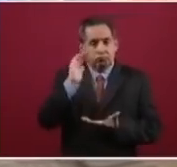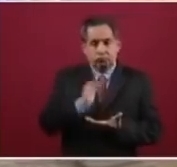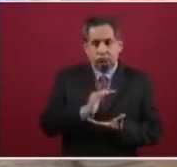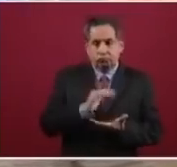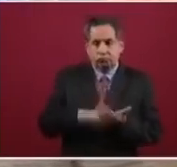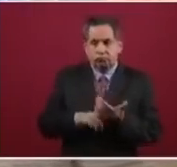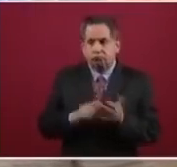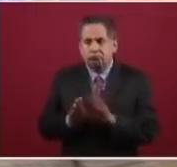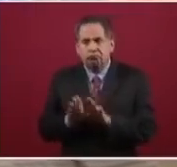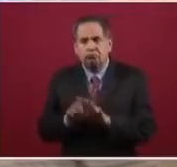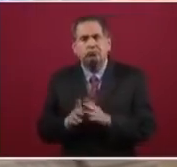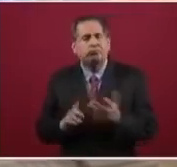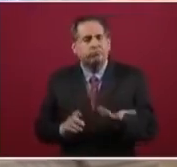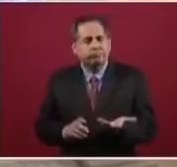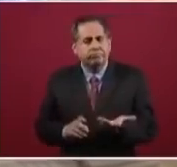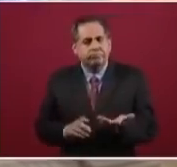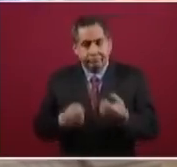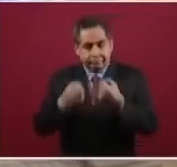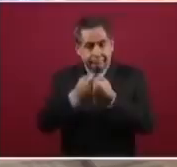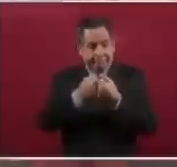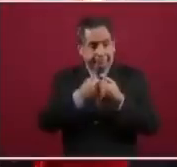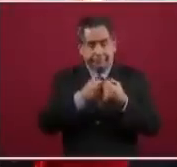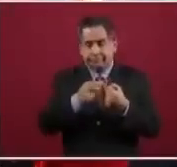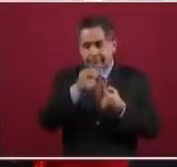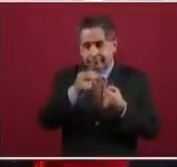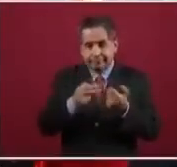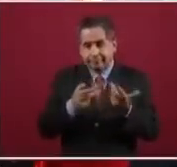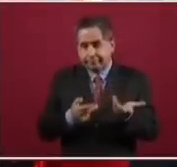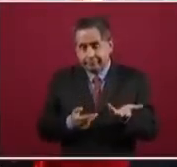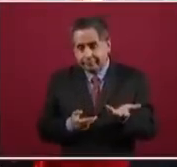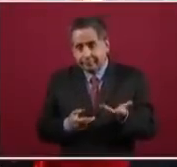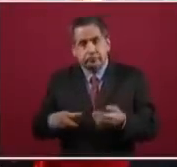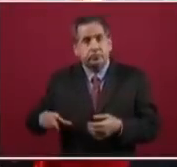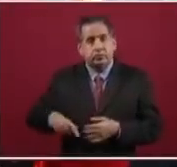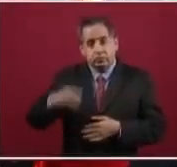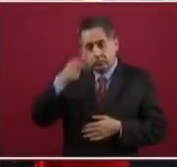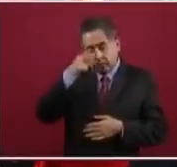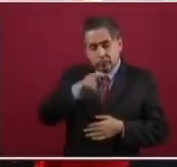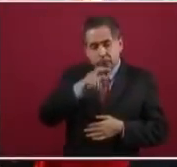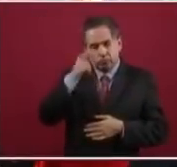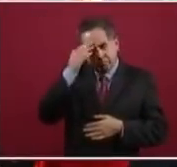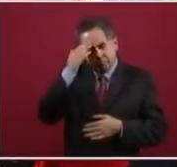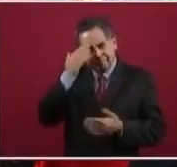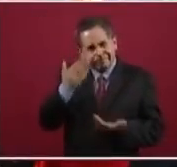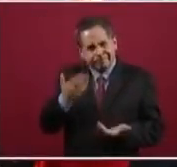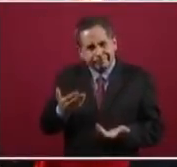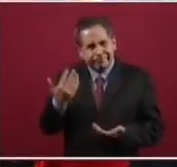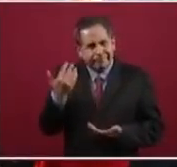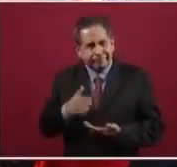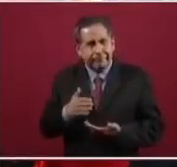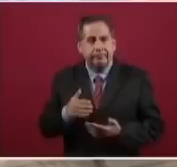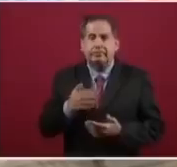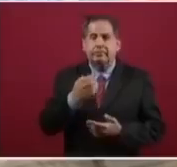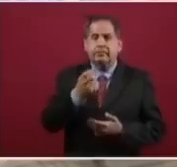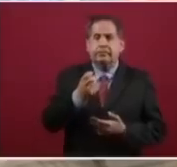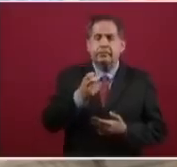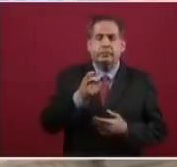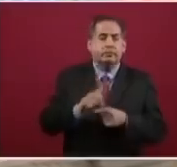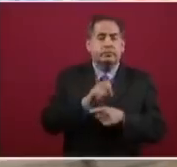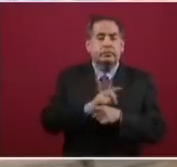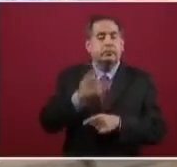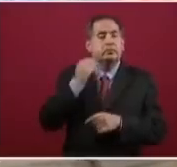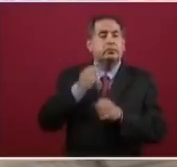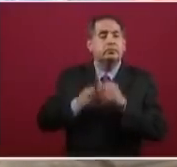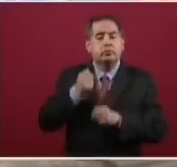realidad diaria sobre todo en la frontera norte y esto el gobierno mexicano lo reconoce expresamente tan es así que desde hace varios